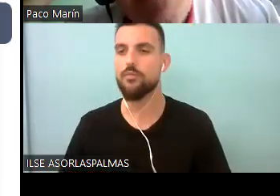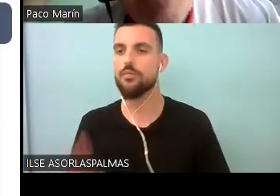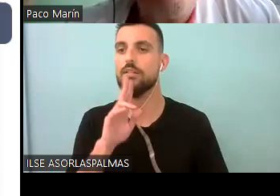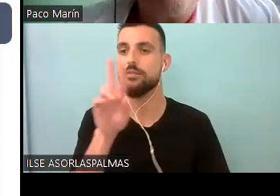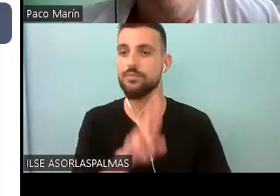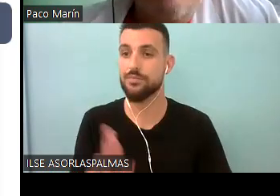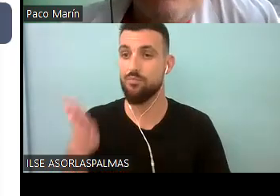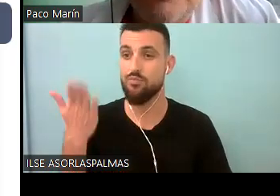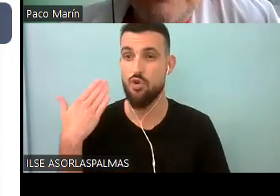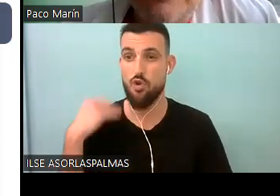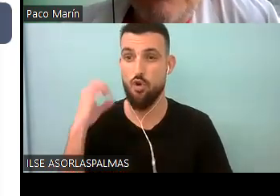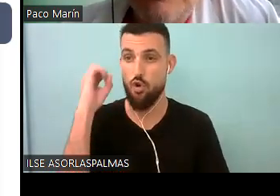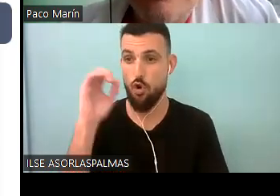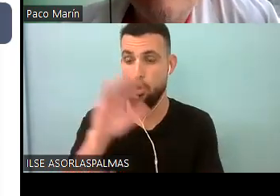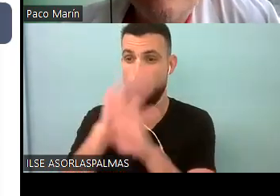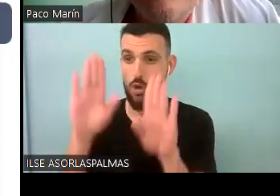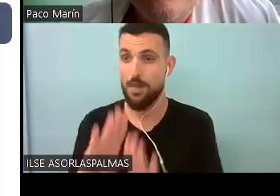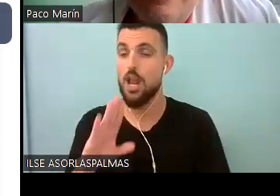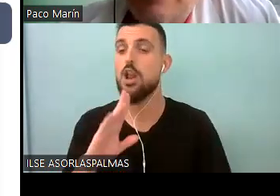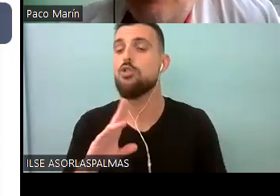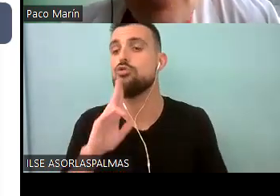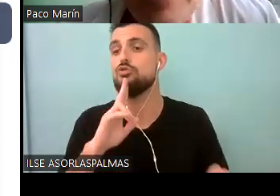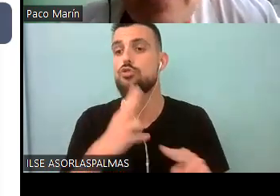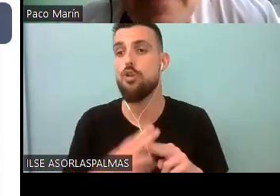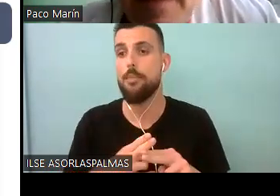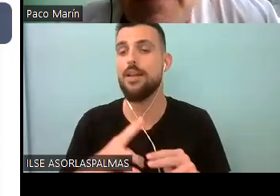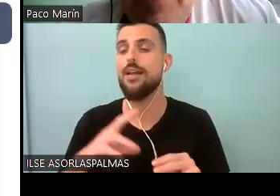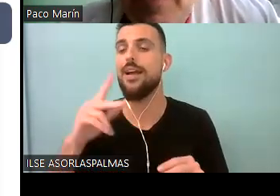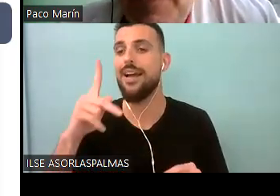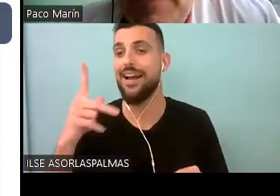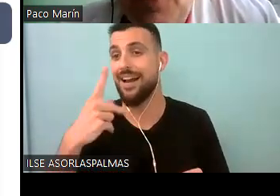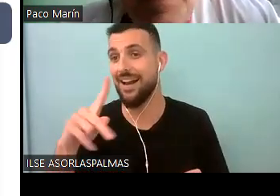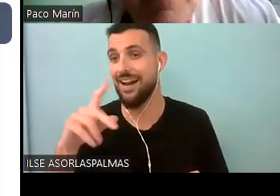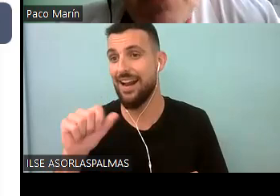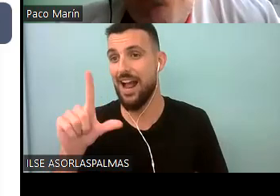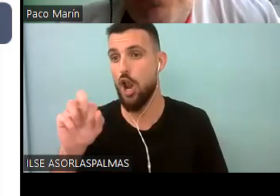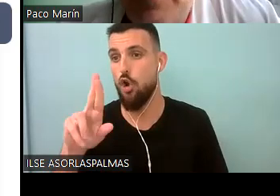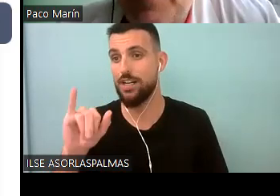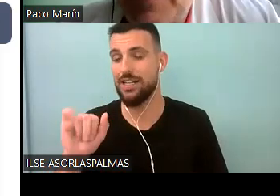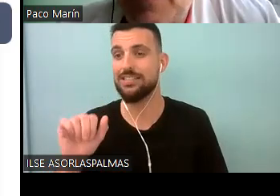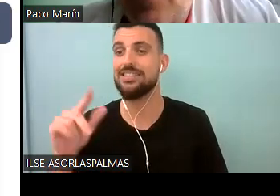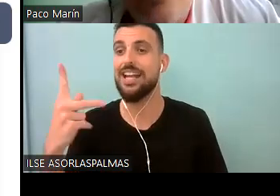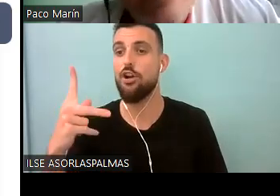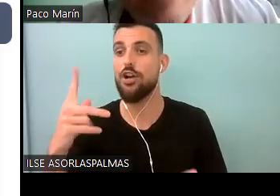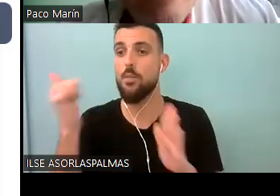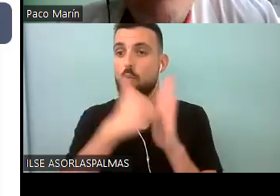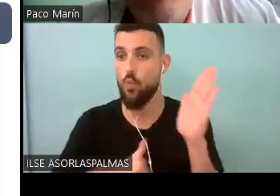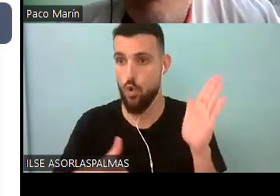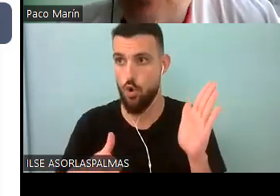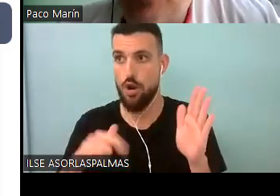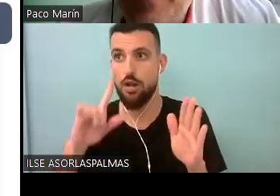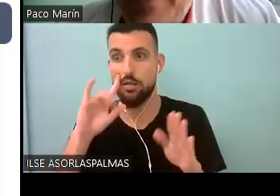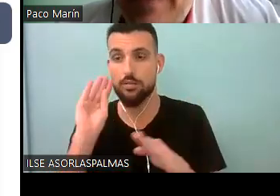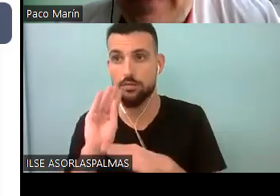último webinar de calorías vacías. Pensad que, sobre todo en dietas restrictivas, si pretendemos perder peso, si pretendemos ajustar la línea,